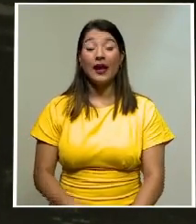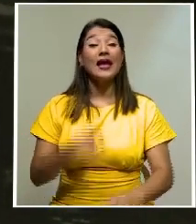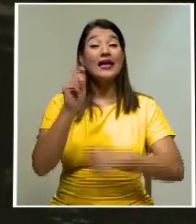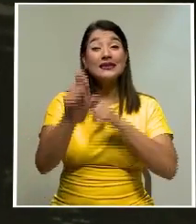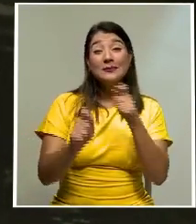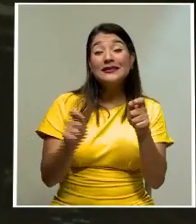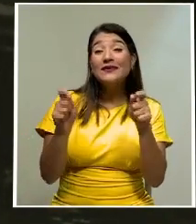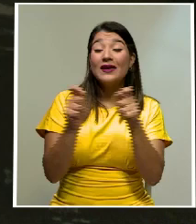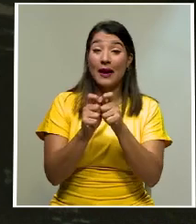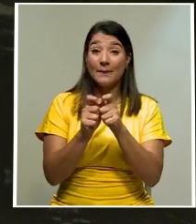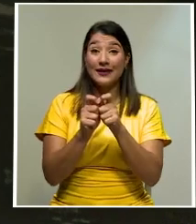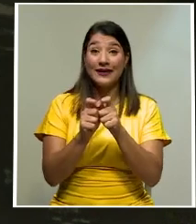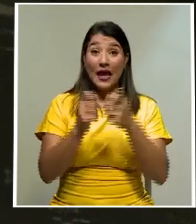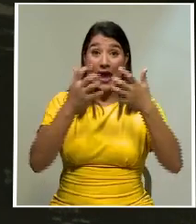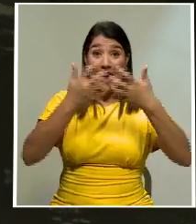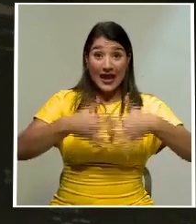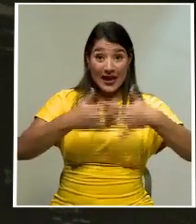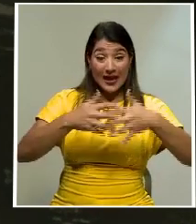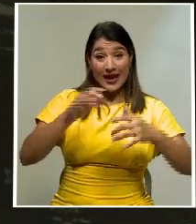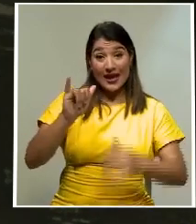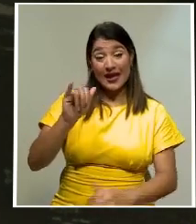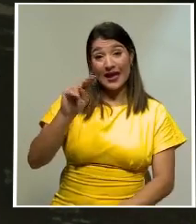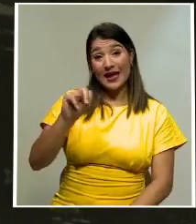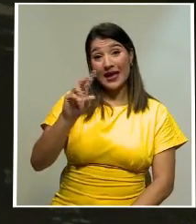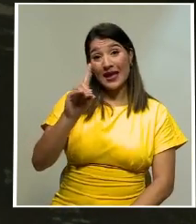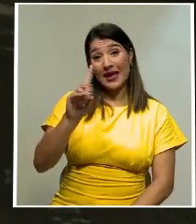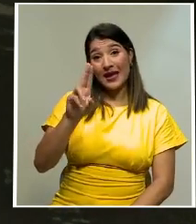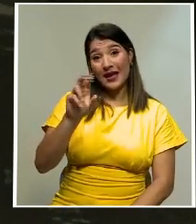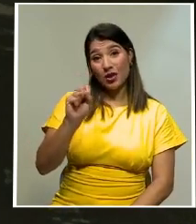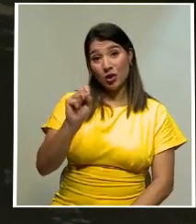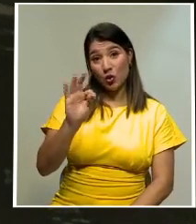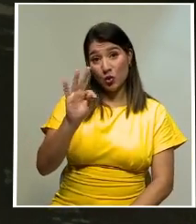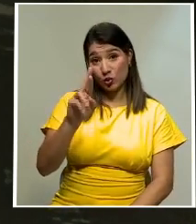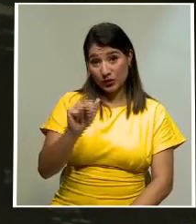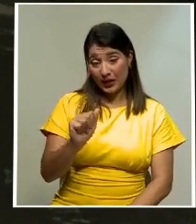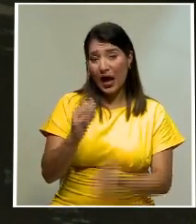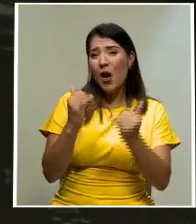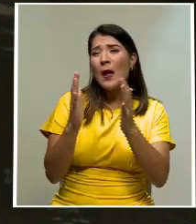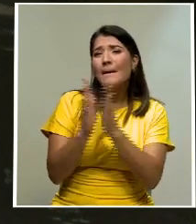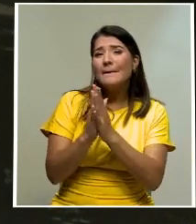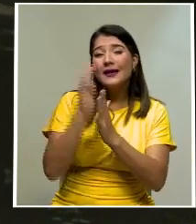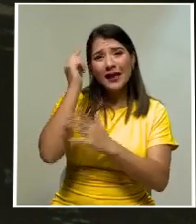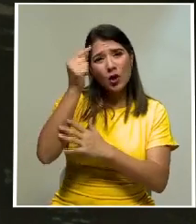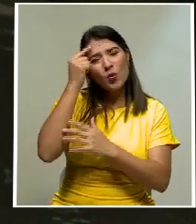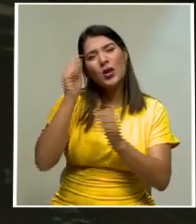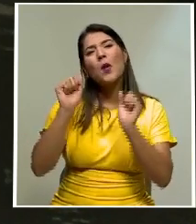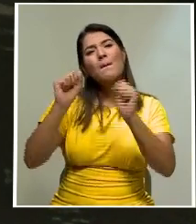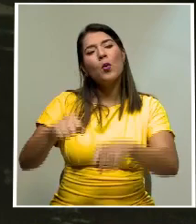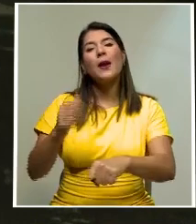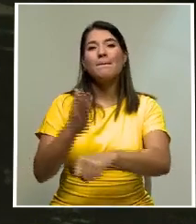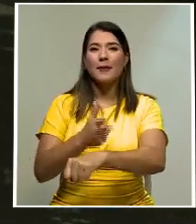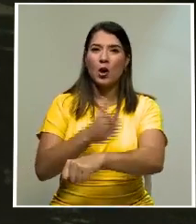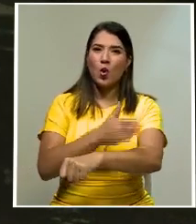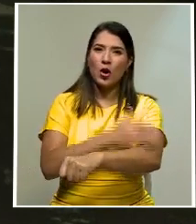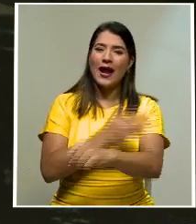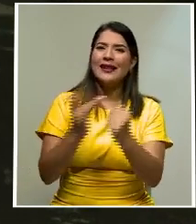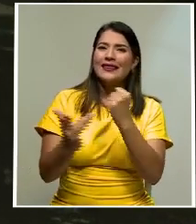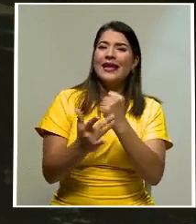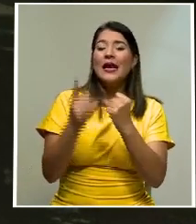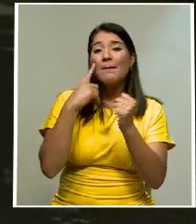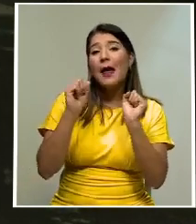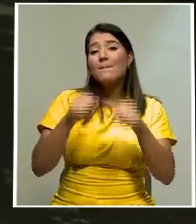Específicamente, el sector industrial está solicitando al Poder Ejecutivo mejorar los mecanismos para controlar la